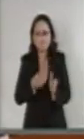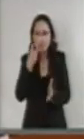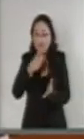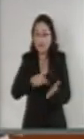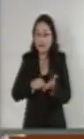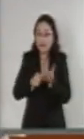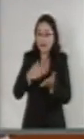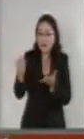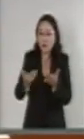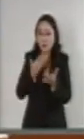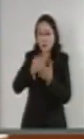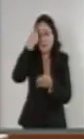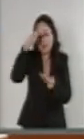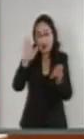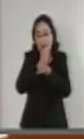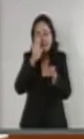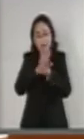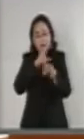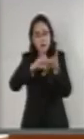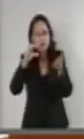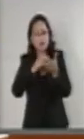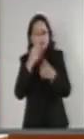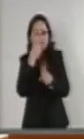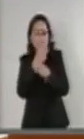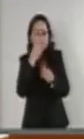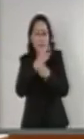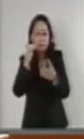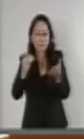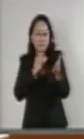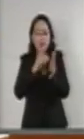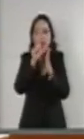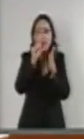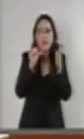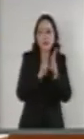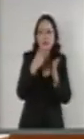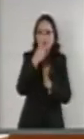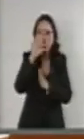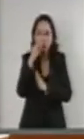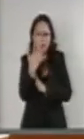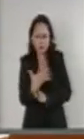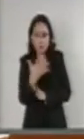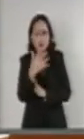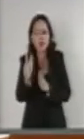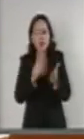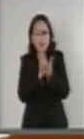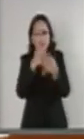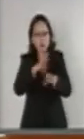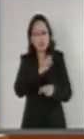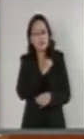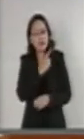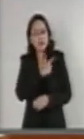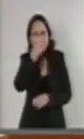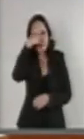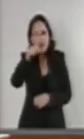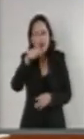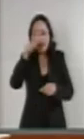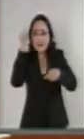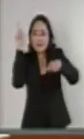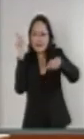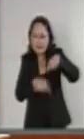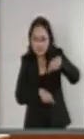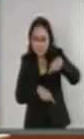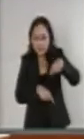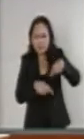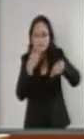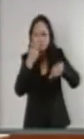iniciativa propone reformar la fracción tercera del artículo 245 de la Ley General de Salud para eliminar